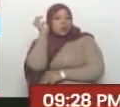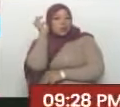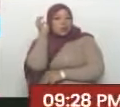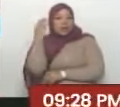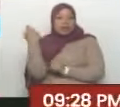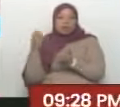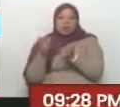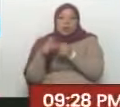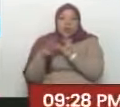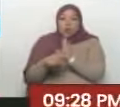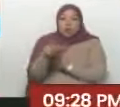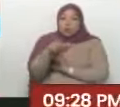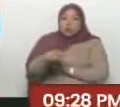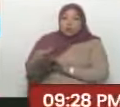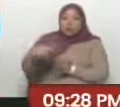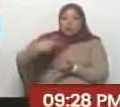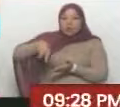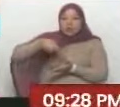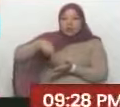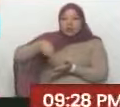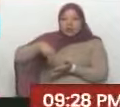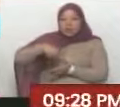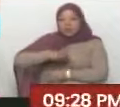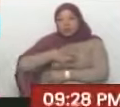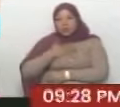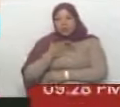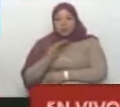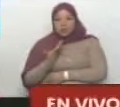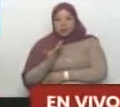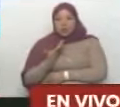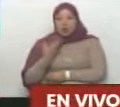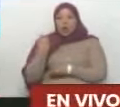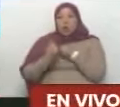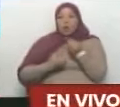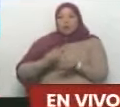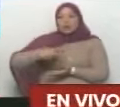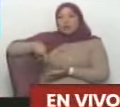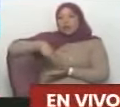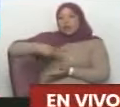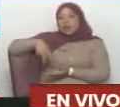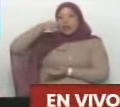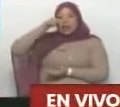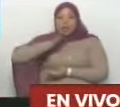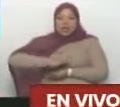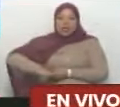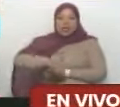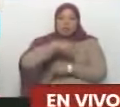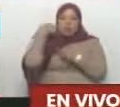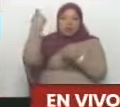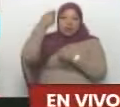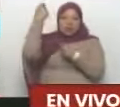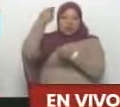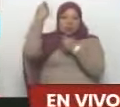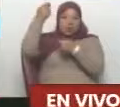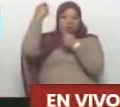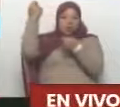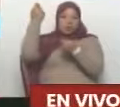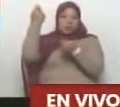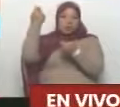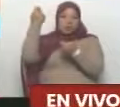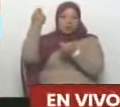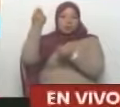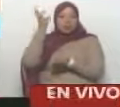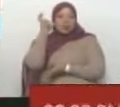los ladrones, donde podamos bailar este joropito como se baila en todo el llano